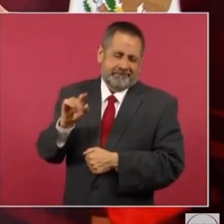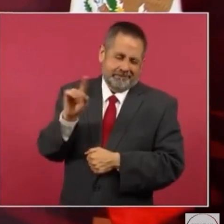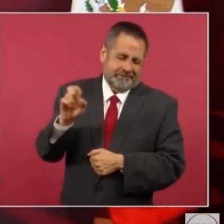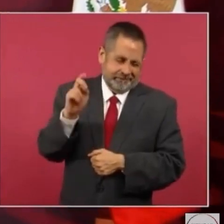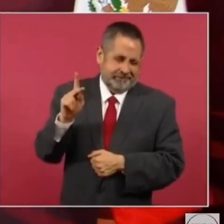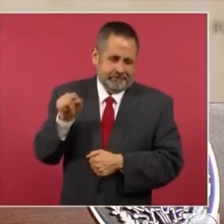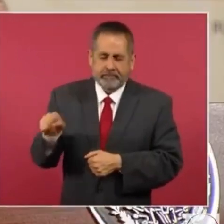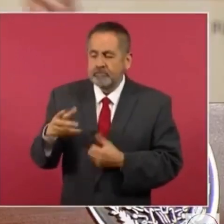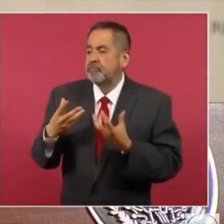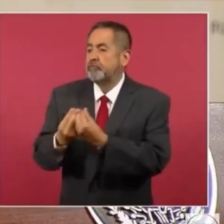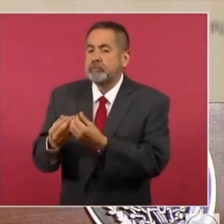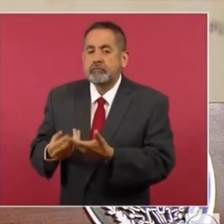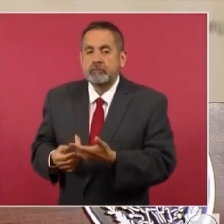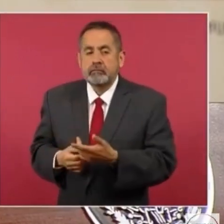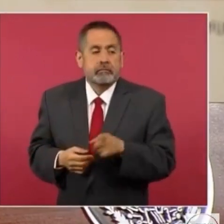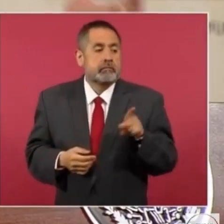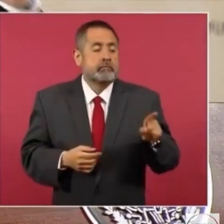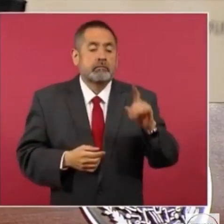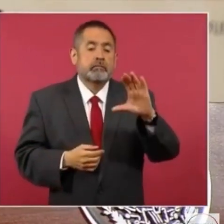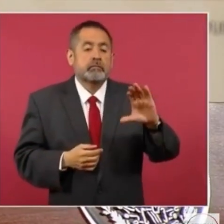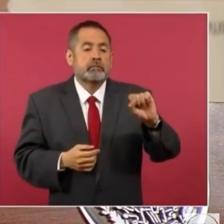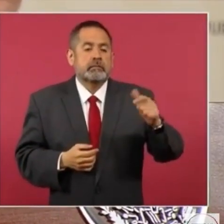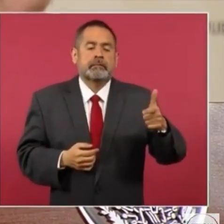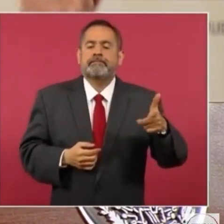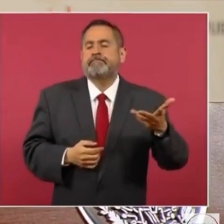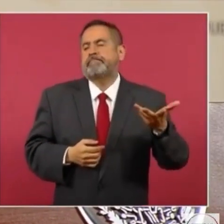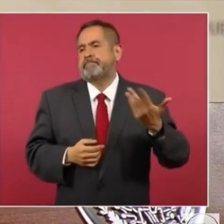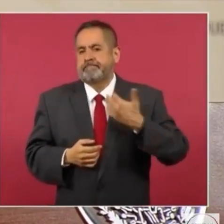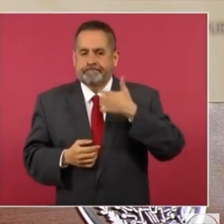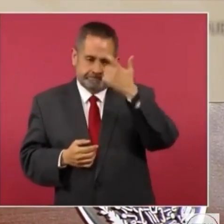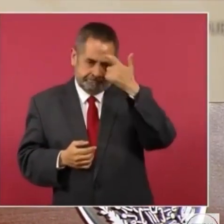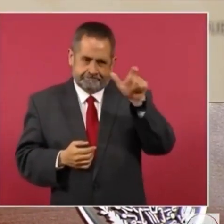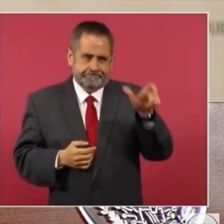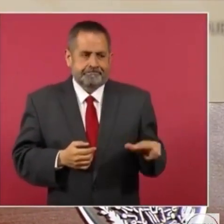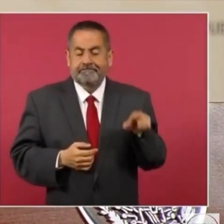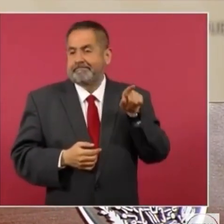pues Salinas, que es